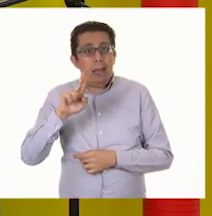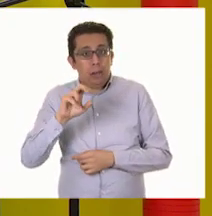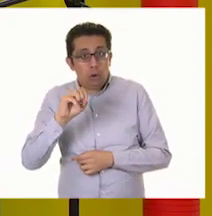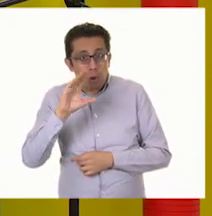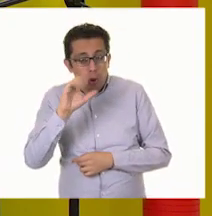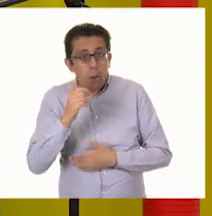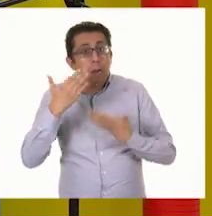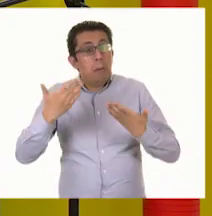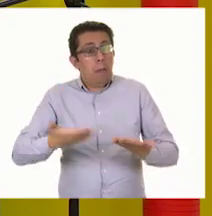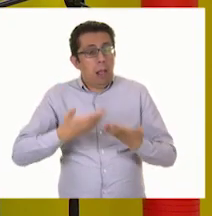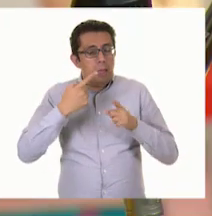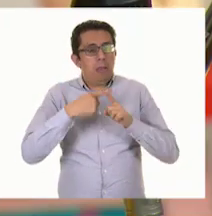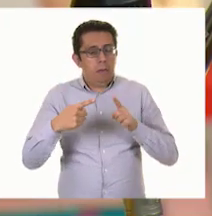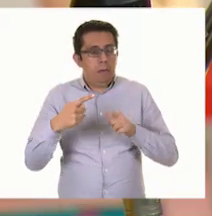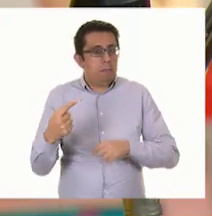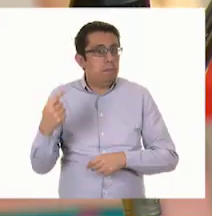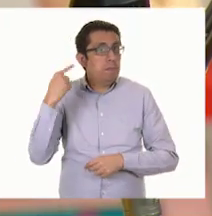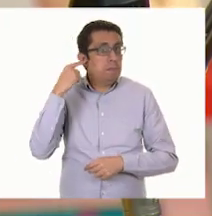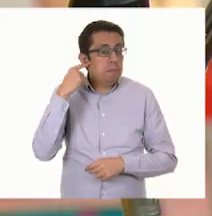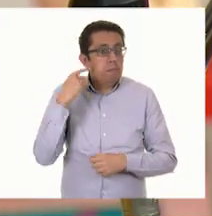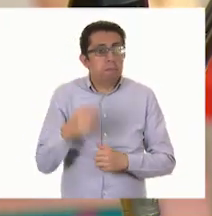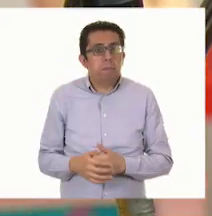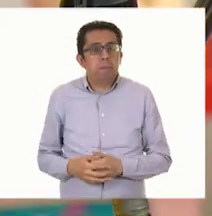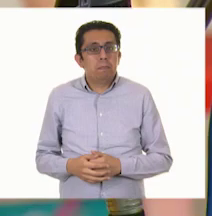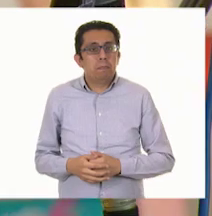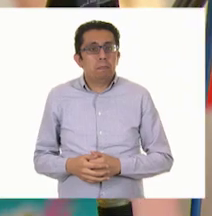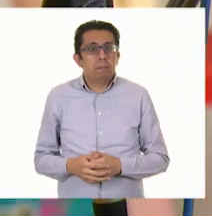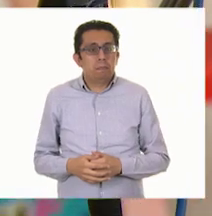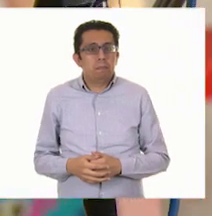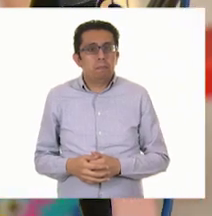distintas. Escuchemos.